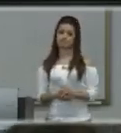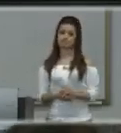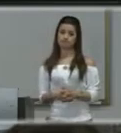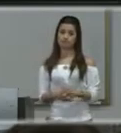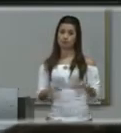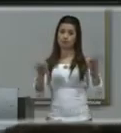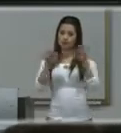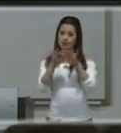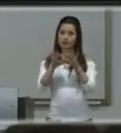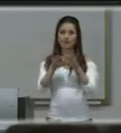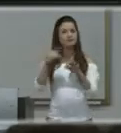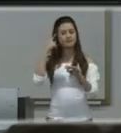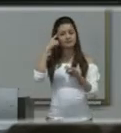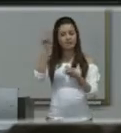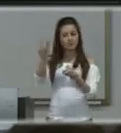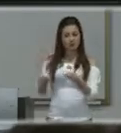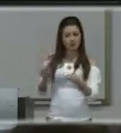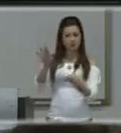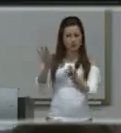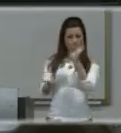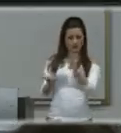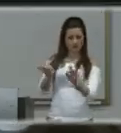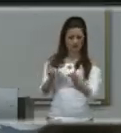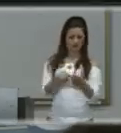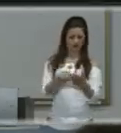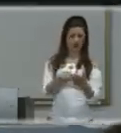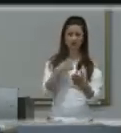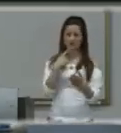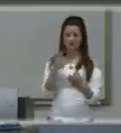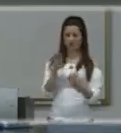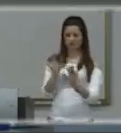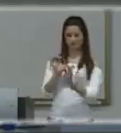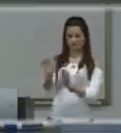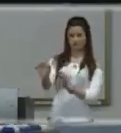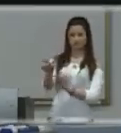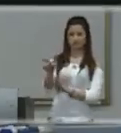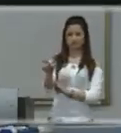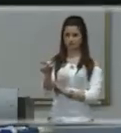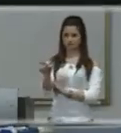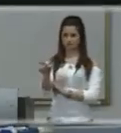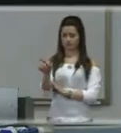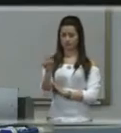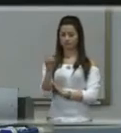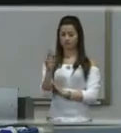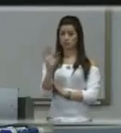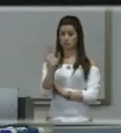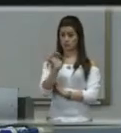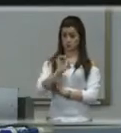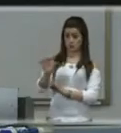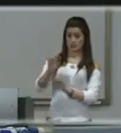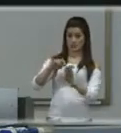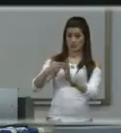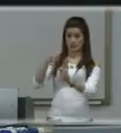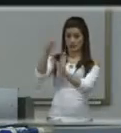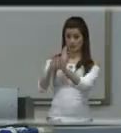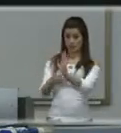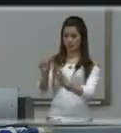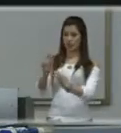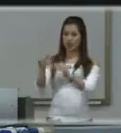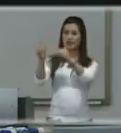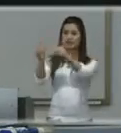considerado incapaz jurídicamente. La incapacidad no es algo que esté en razón del diagnóstico de alguien. La incapacidad